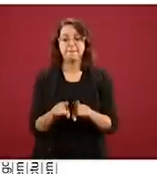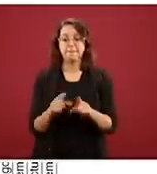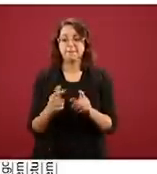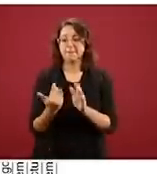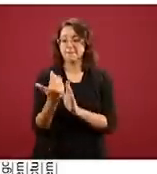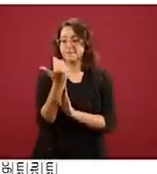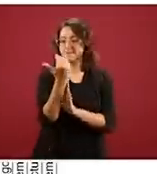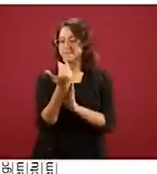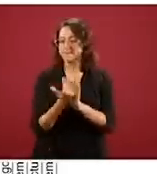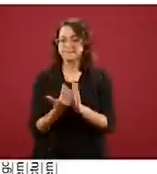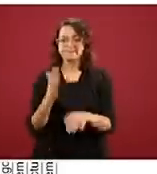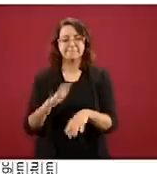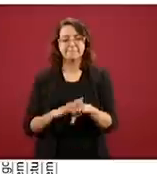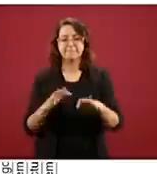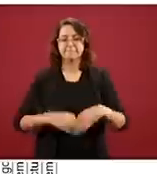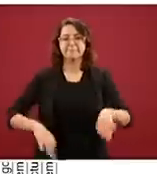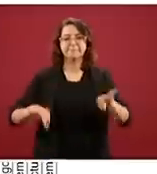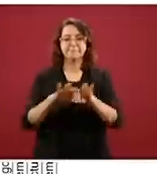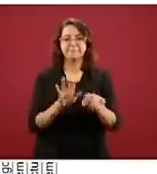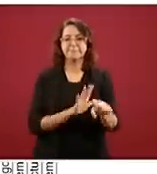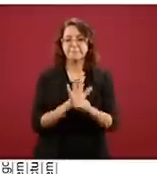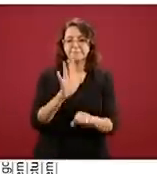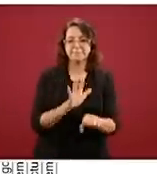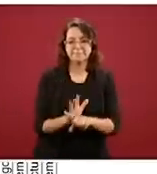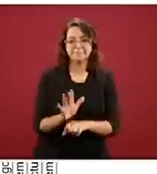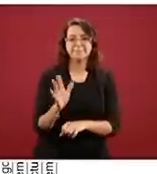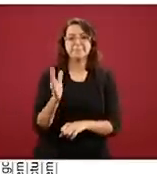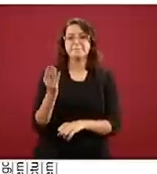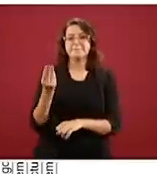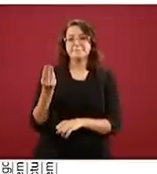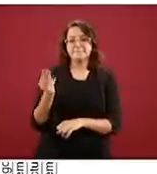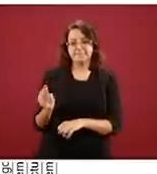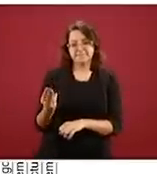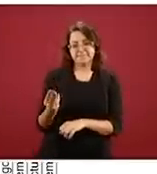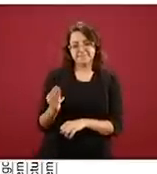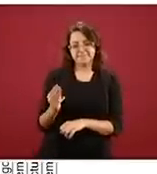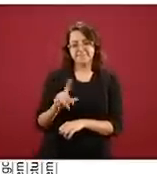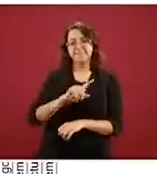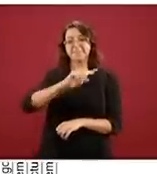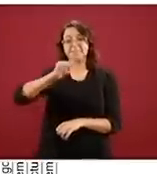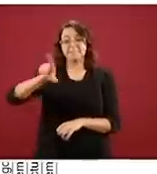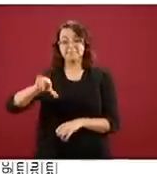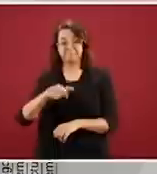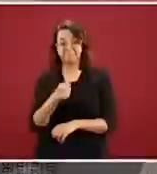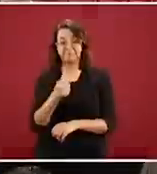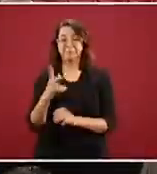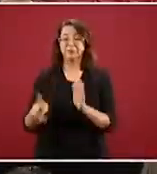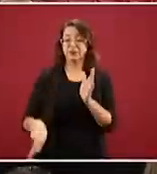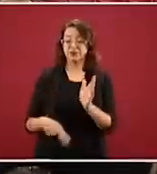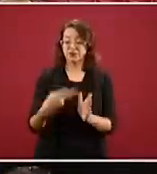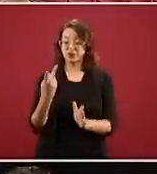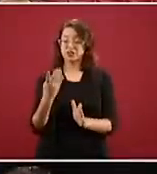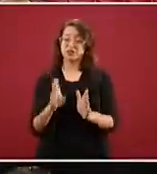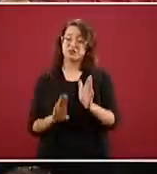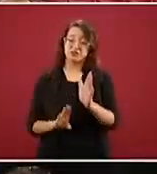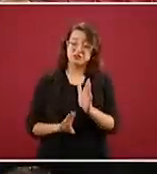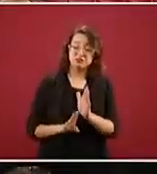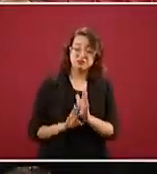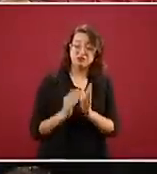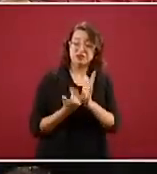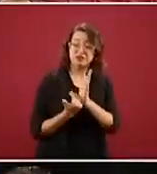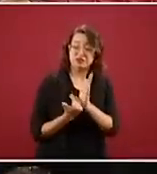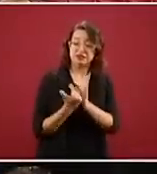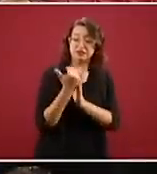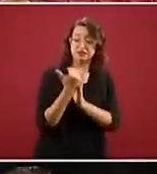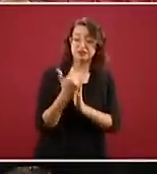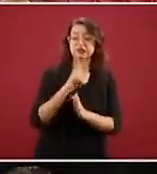más importante en mayo, hay un incremento, pero nuevamente decrece a partir del mes de noviembre. Sin embargo,